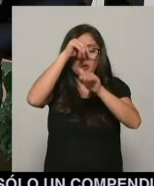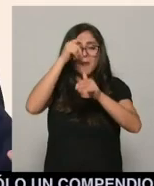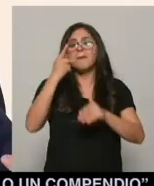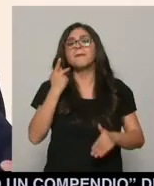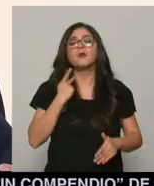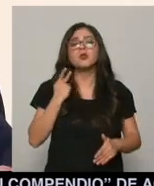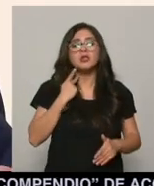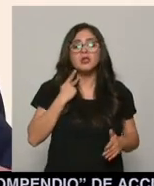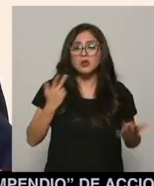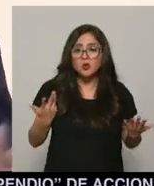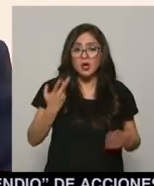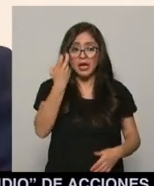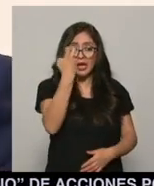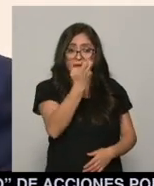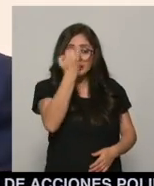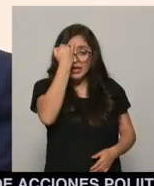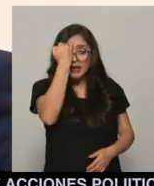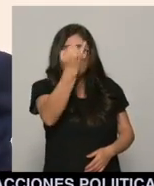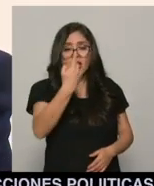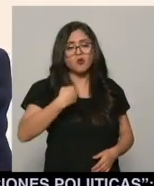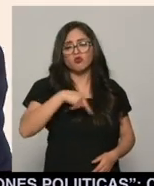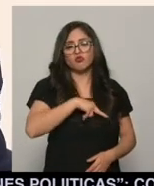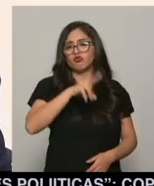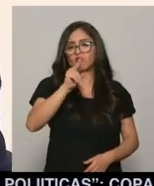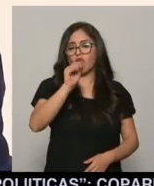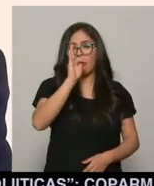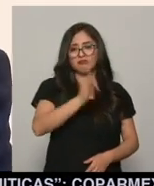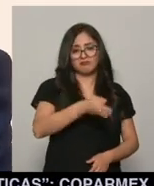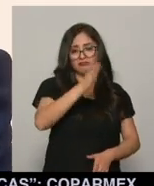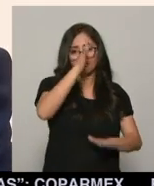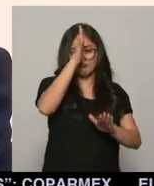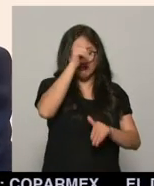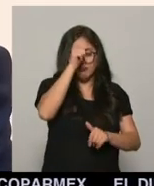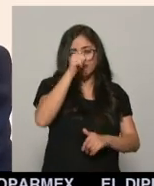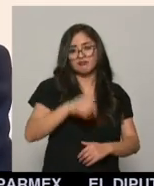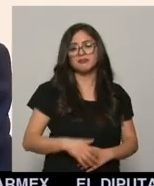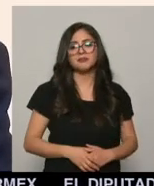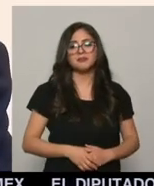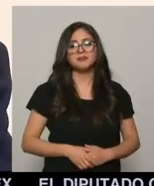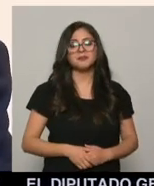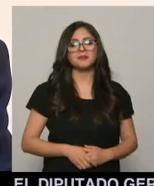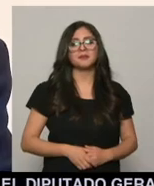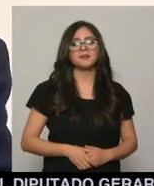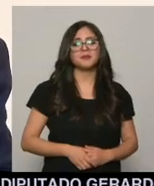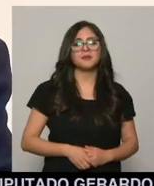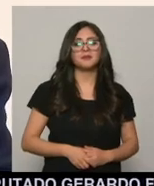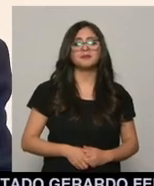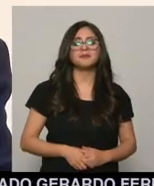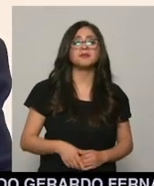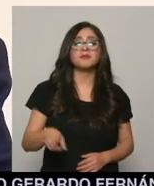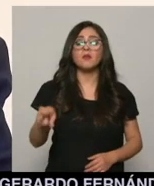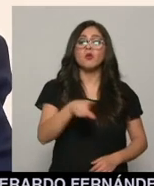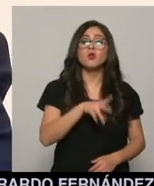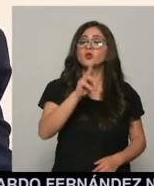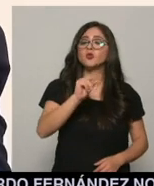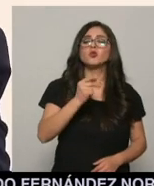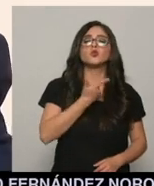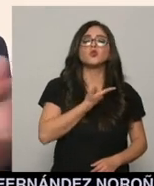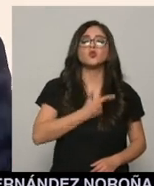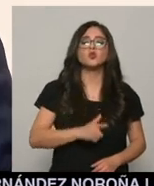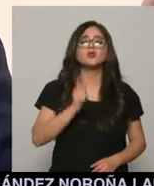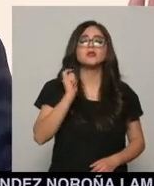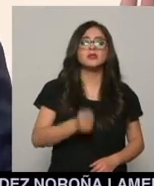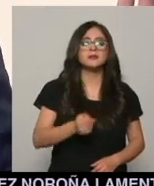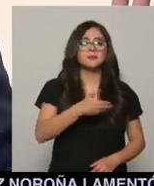Pues nosotros estamos en contra de eso. Ahora, yo sostengo que lo que no les gusta es que el presidente ahora pues tiene